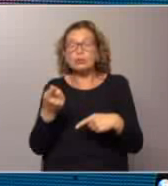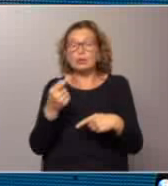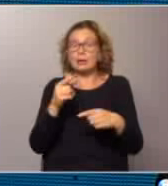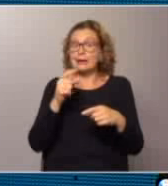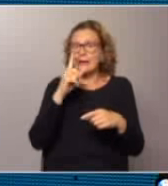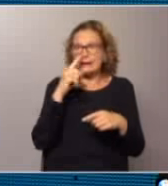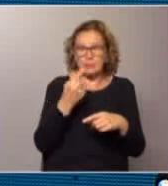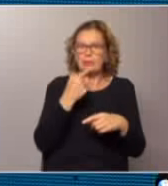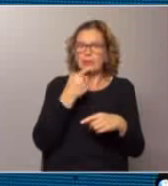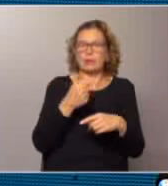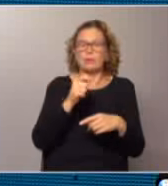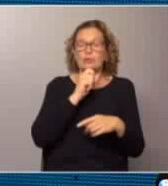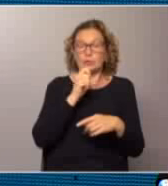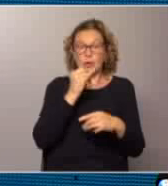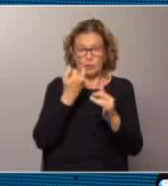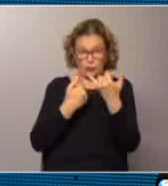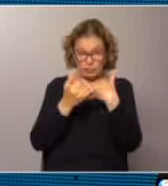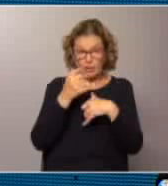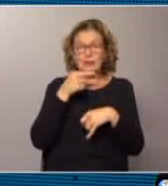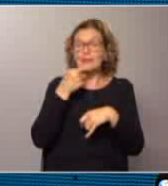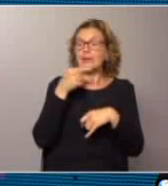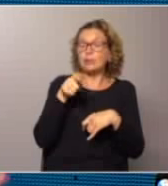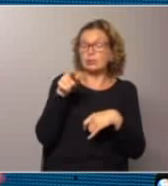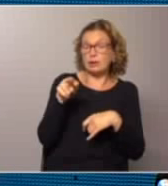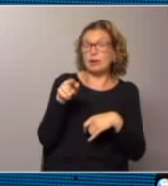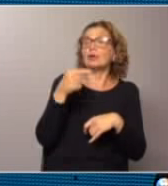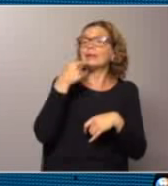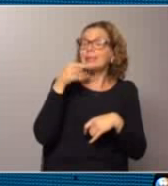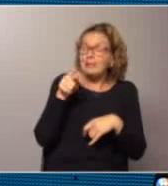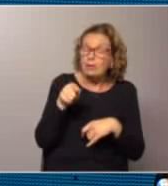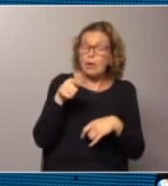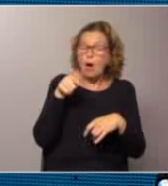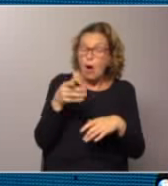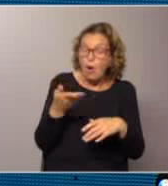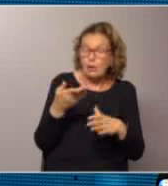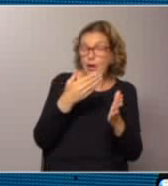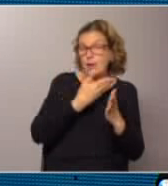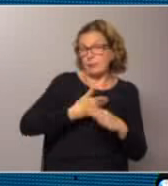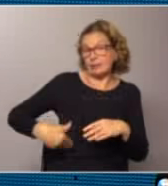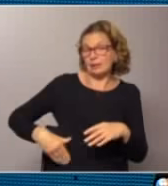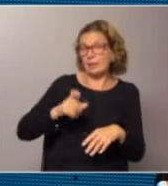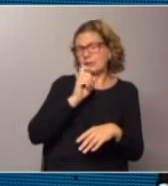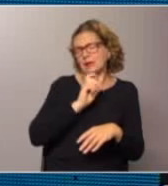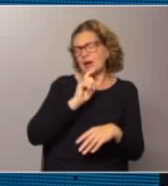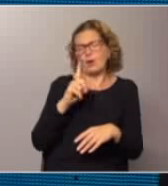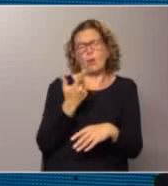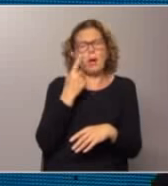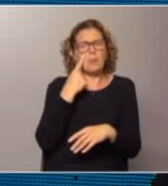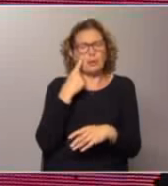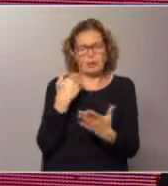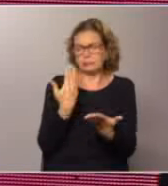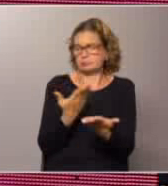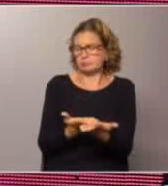nosotros como periodistas informados y le decimos a ustedes que esto que acaba así el presidente es absolutamente mentira no hay ninguna prueba no tiene